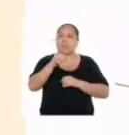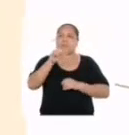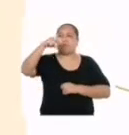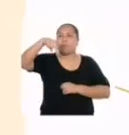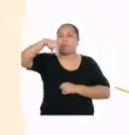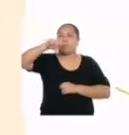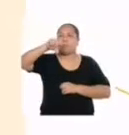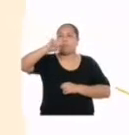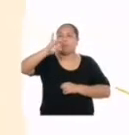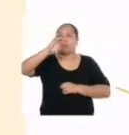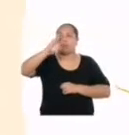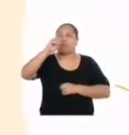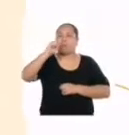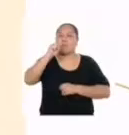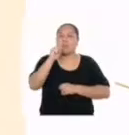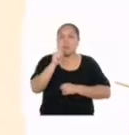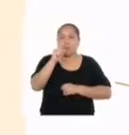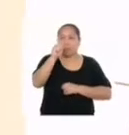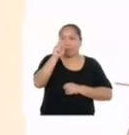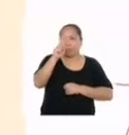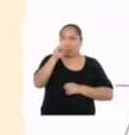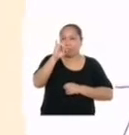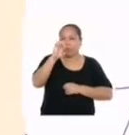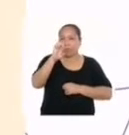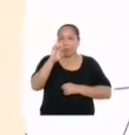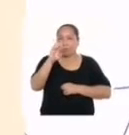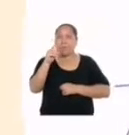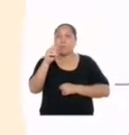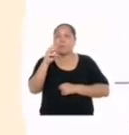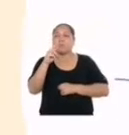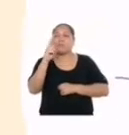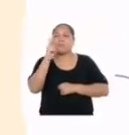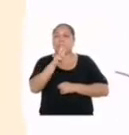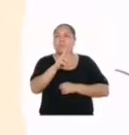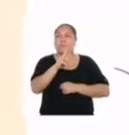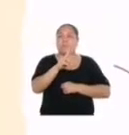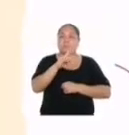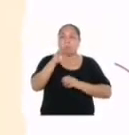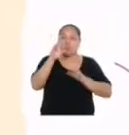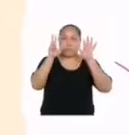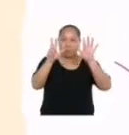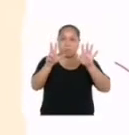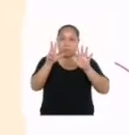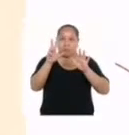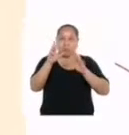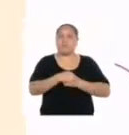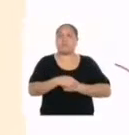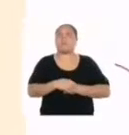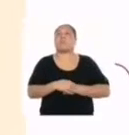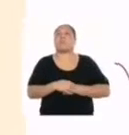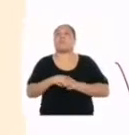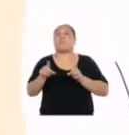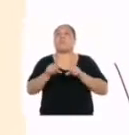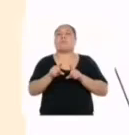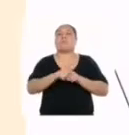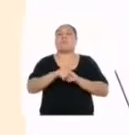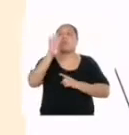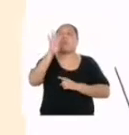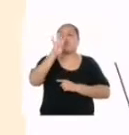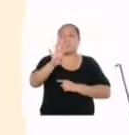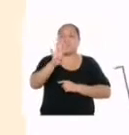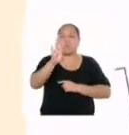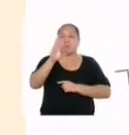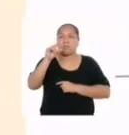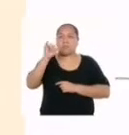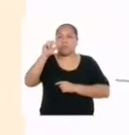llaman ángulos triedros y en esta figura podrás ver que se forman 8. También observamos 4